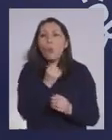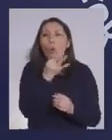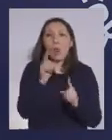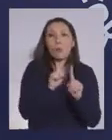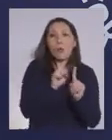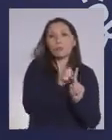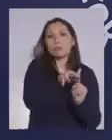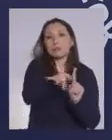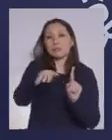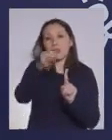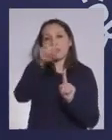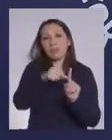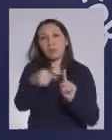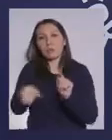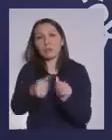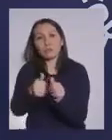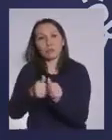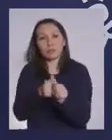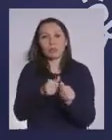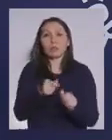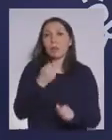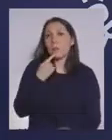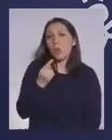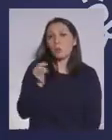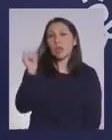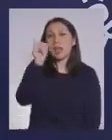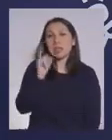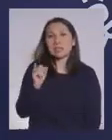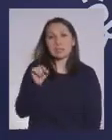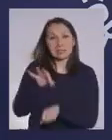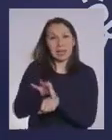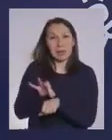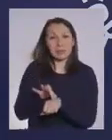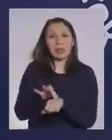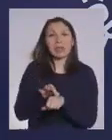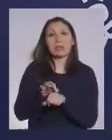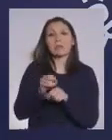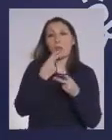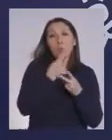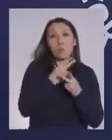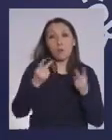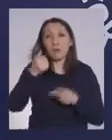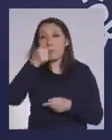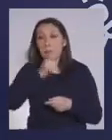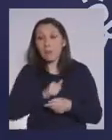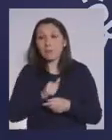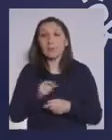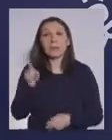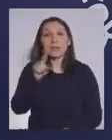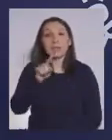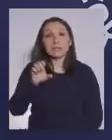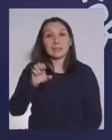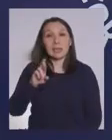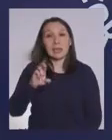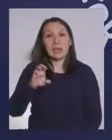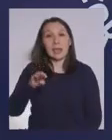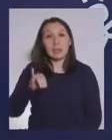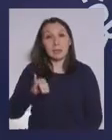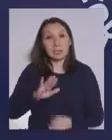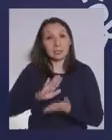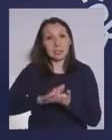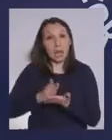estrechos en relación a la pregunta de las isapres del sector público privado la seremi de salud es quien